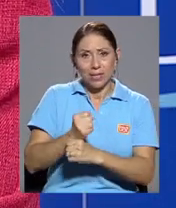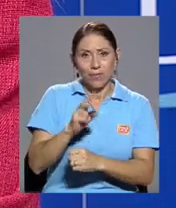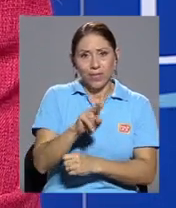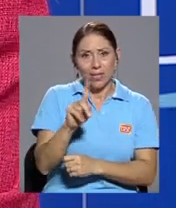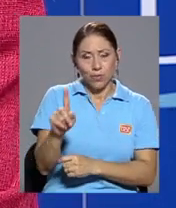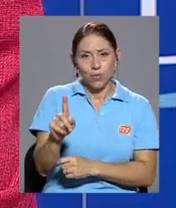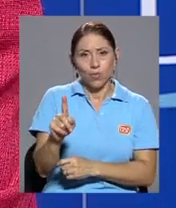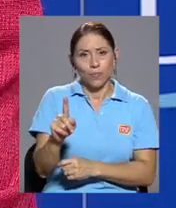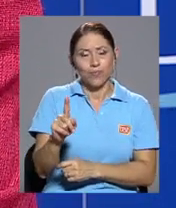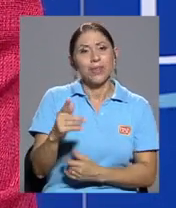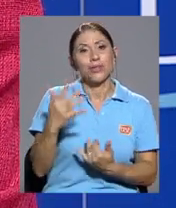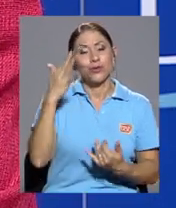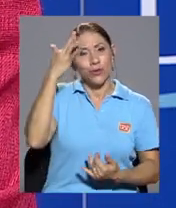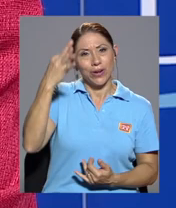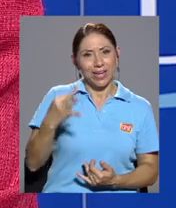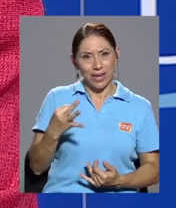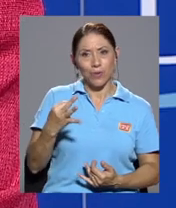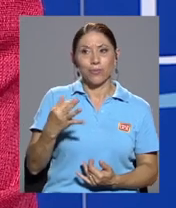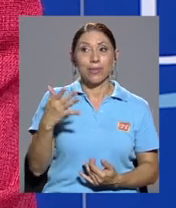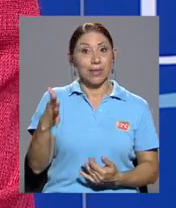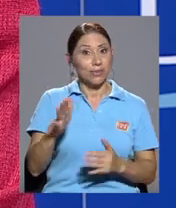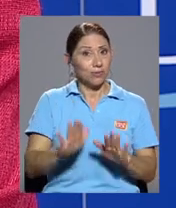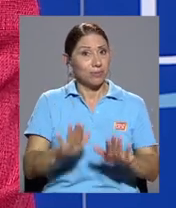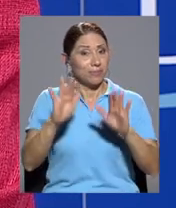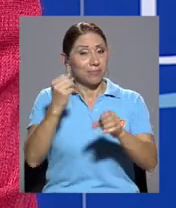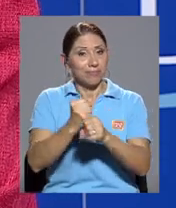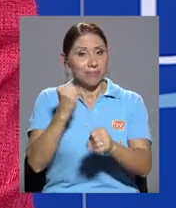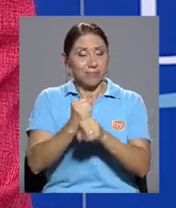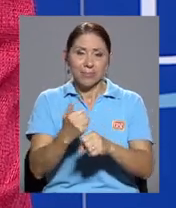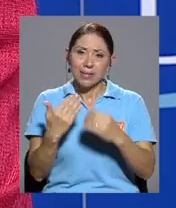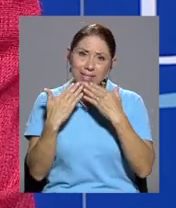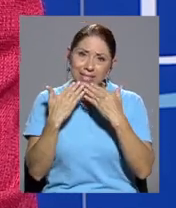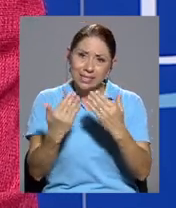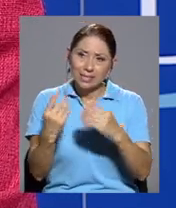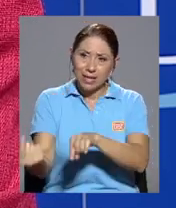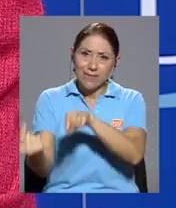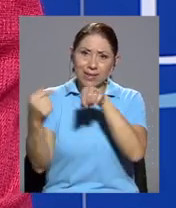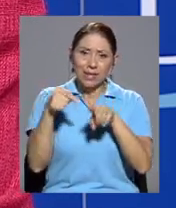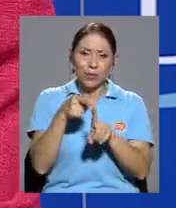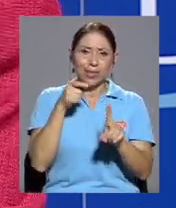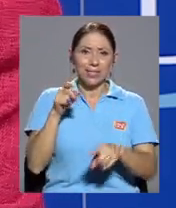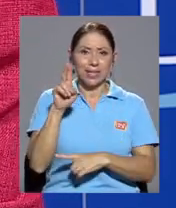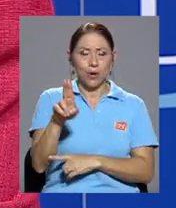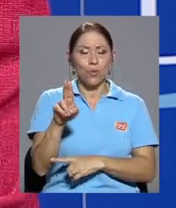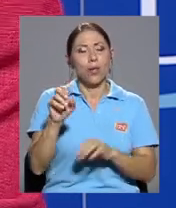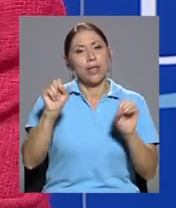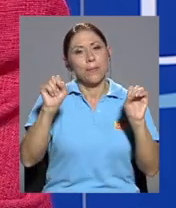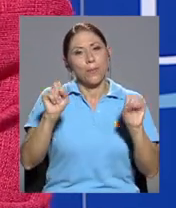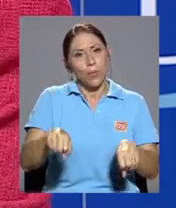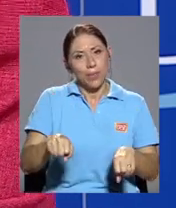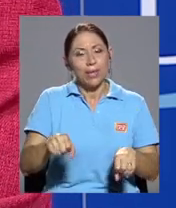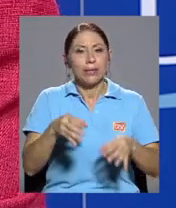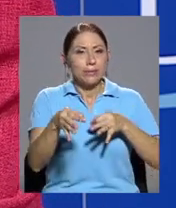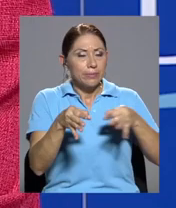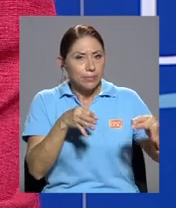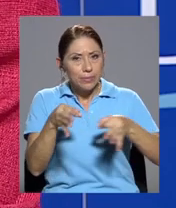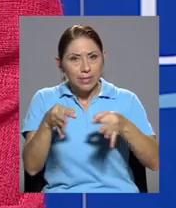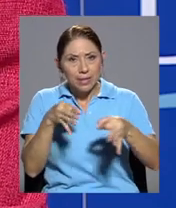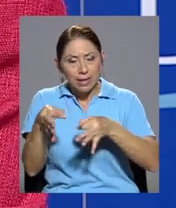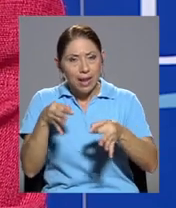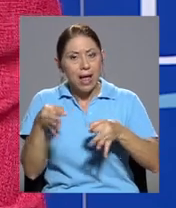pues creo que ha sido un gran aporte yo le agradezco mucho que haya venido desde la uv nos haya podido dar esta explicación